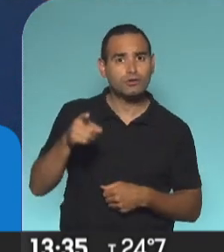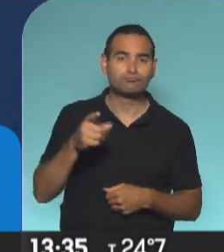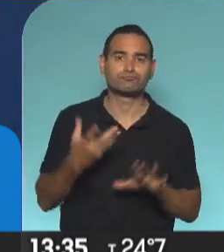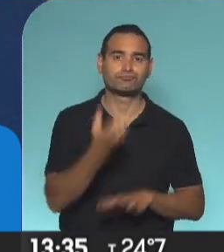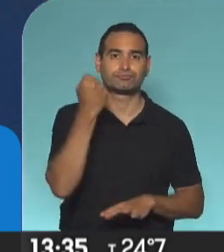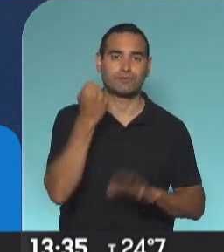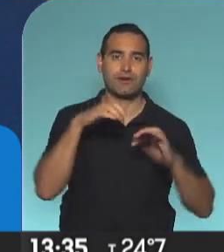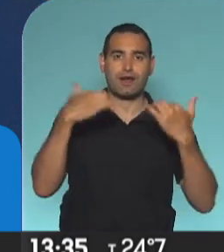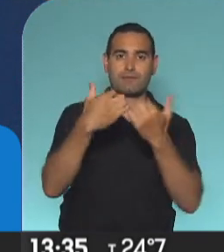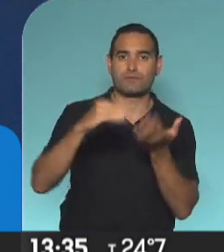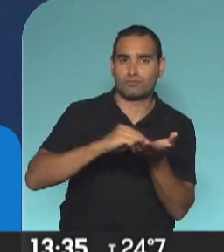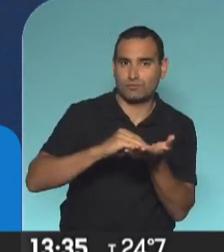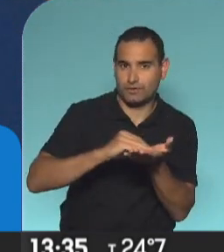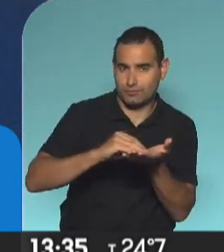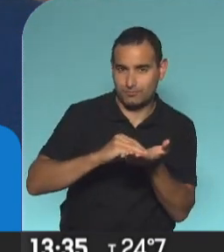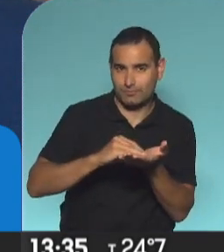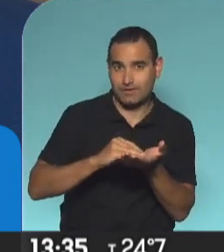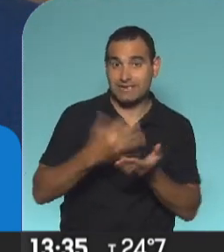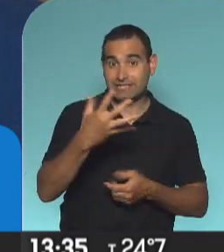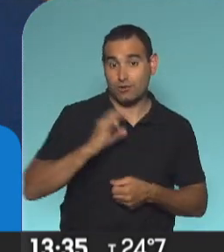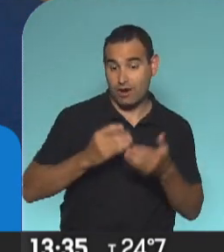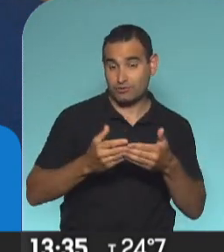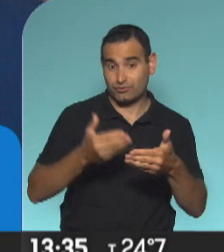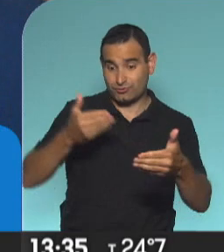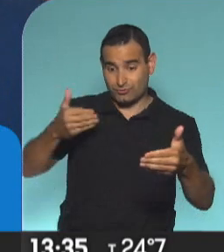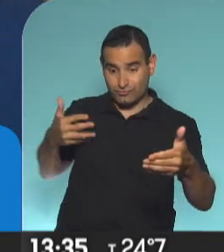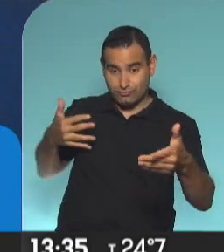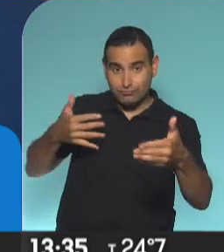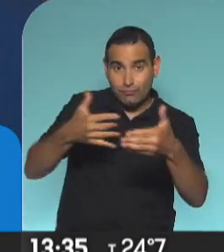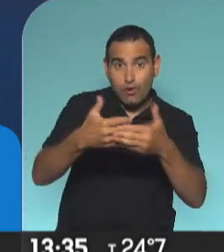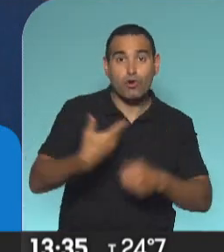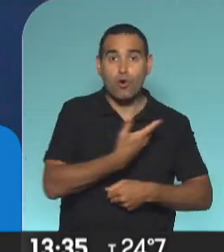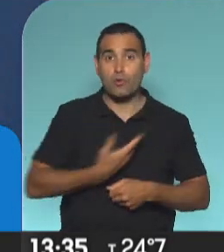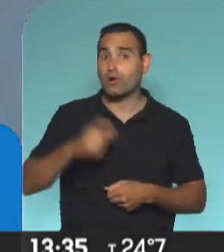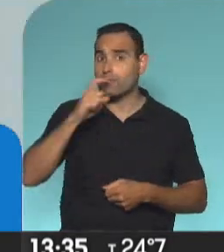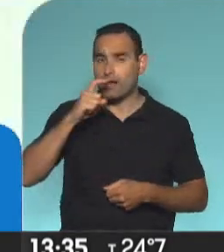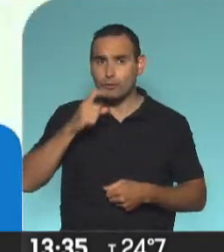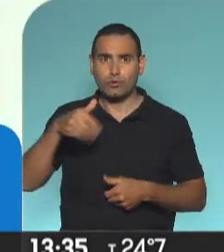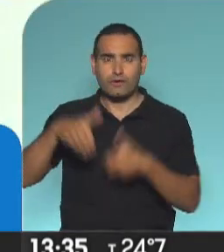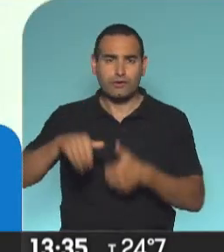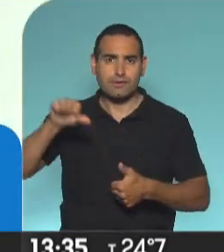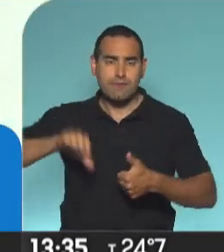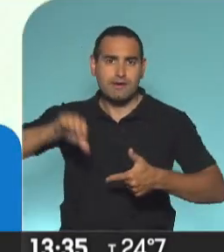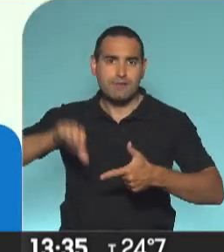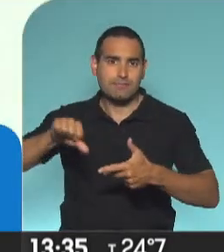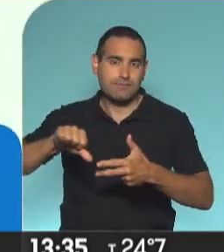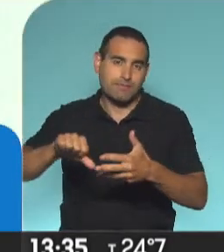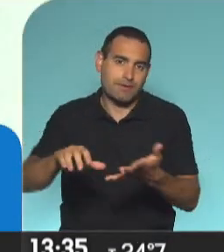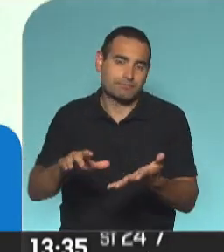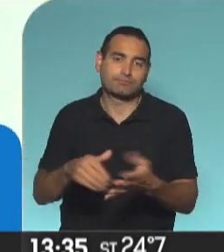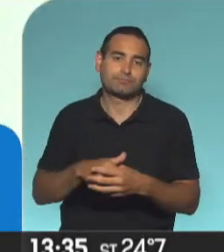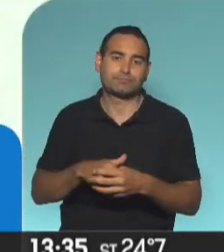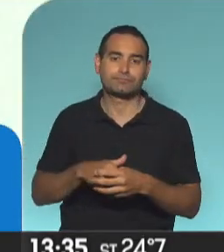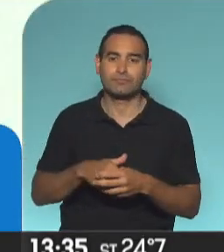la Asamblea Nacional. O sea, hace 5 años el gobierno de Maduro había perdido, ¿sí?, la